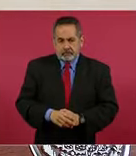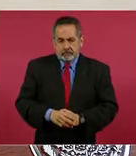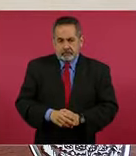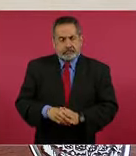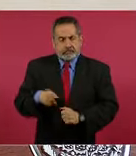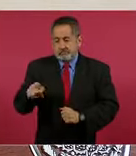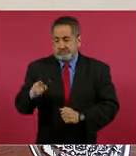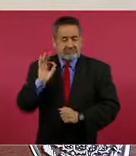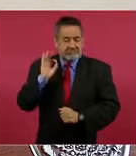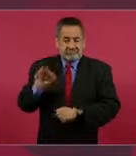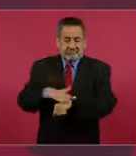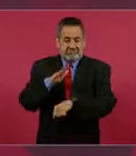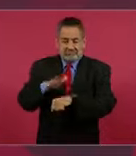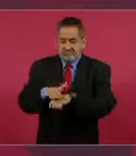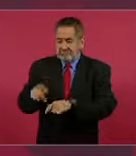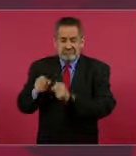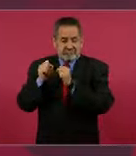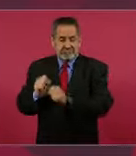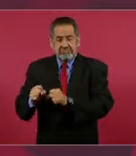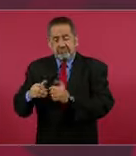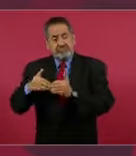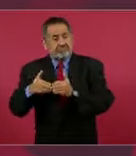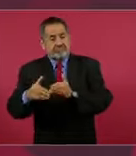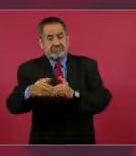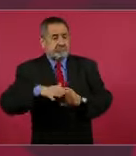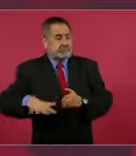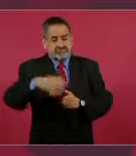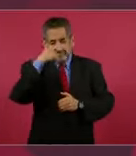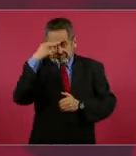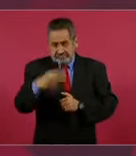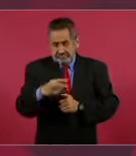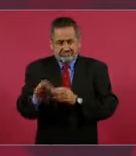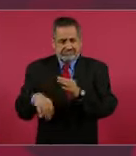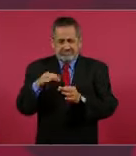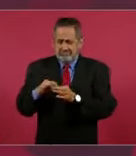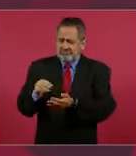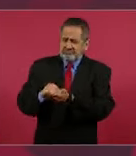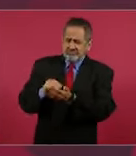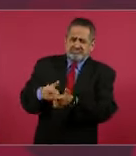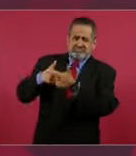garantía de que el país, nuestro querido México, va a seguir